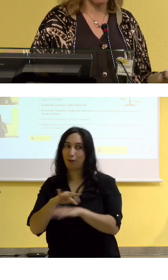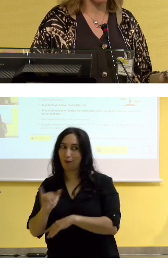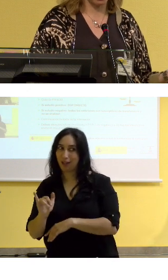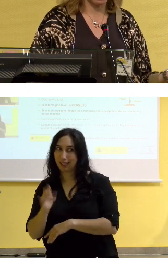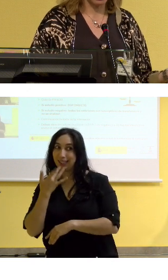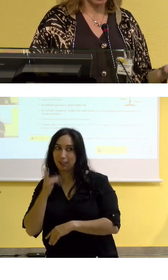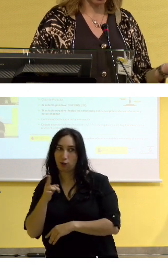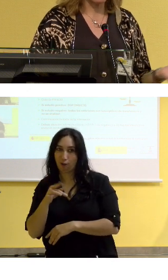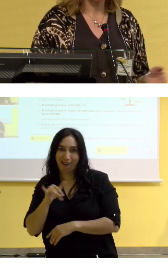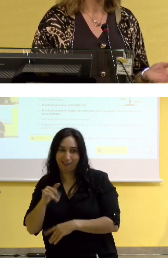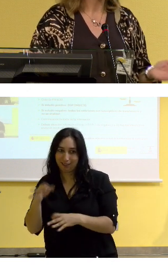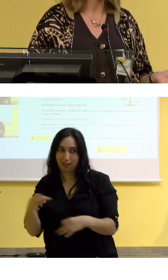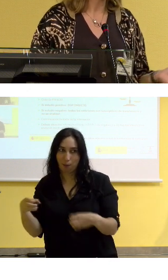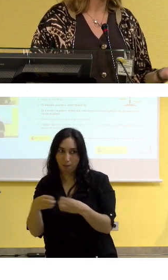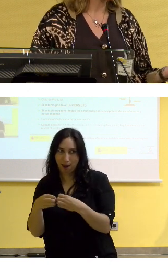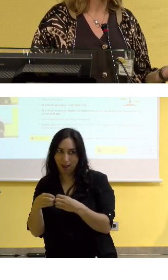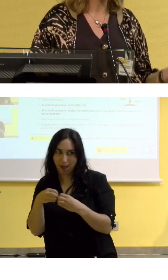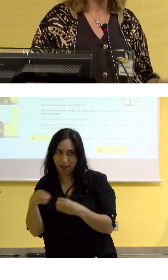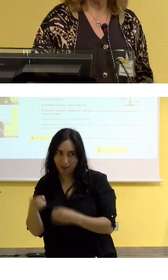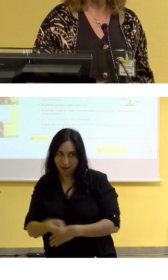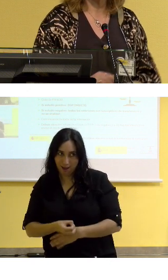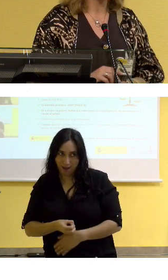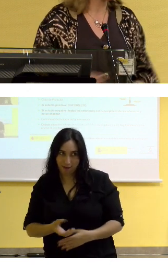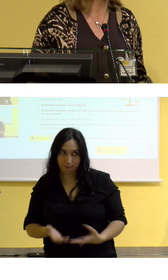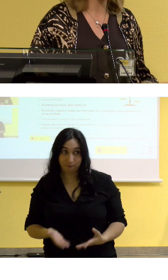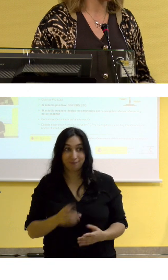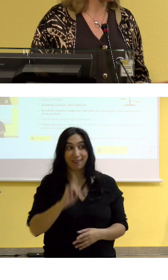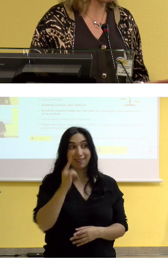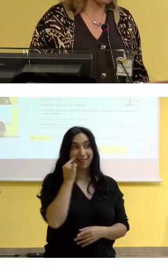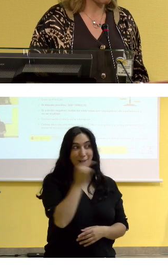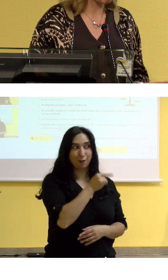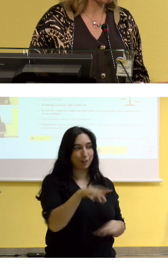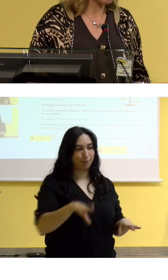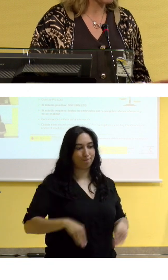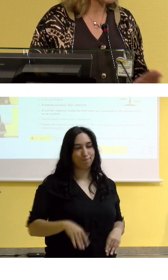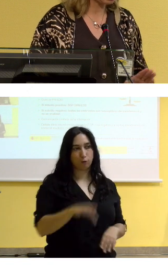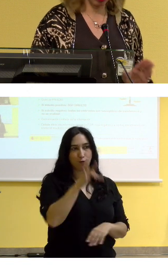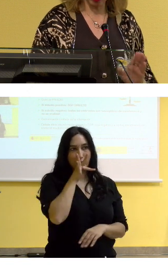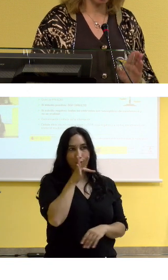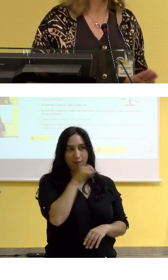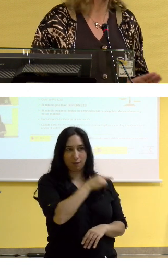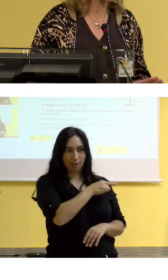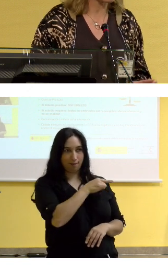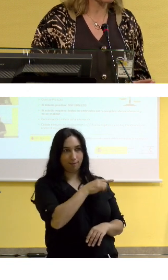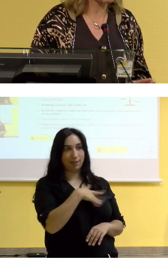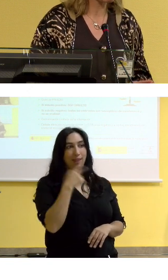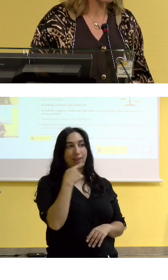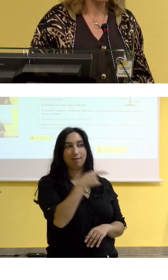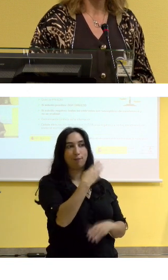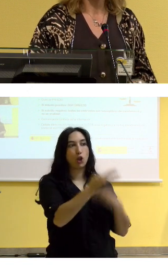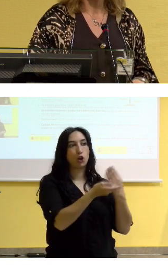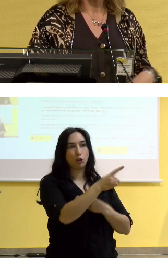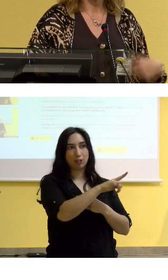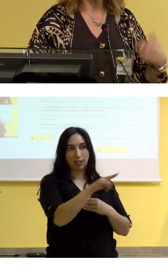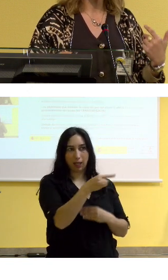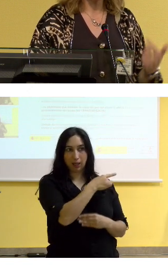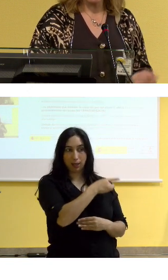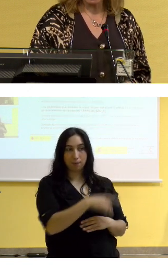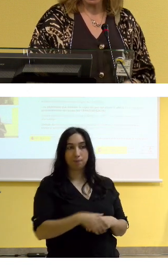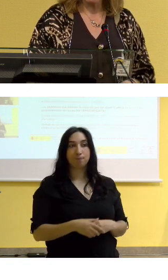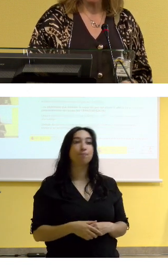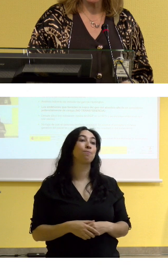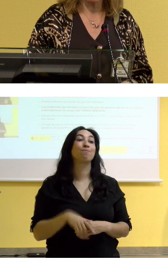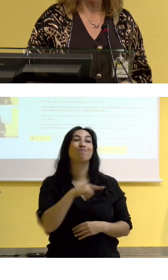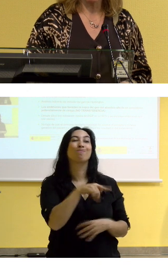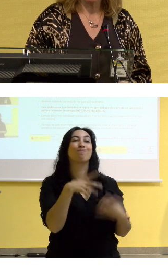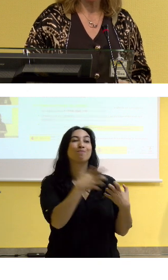tendría embriones. Entonces, este es el diagnóstico que no está aceptado, ¿vale? Esto no se hace. ¿Por qué es por lo que se